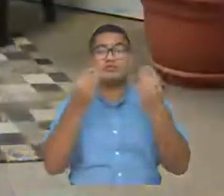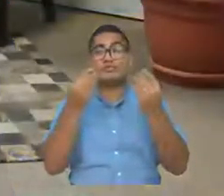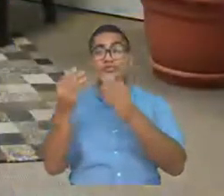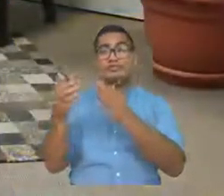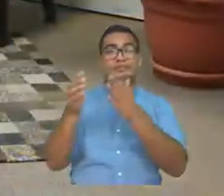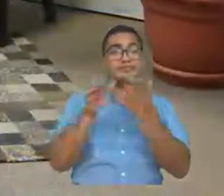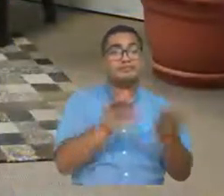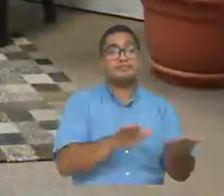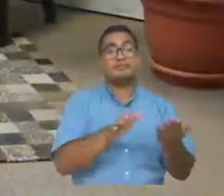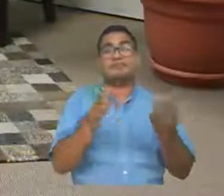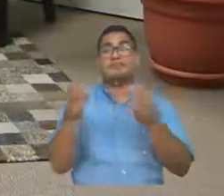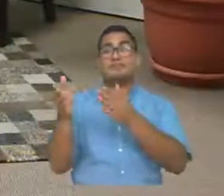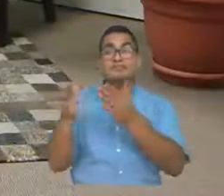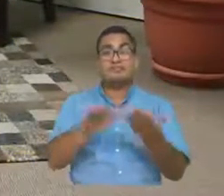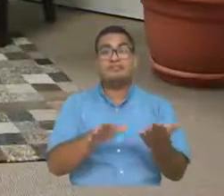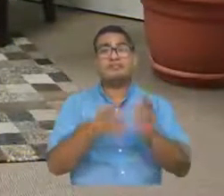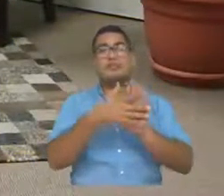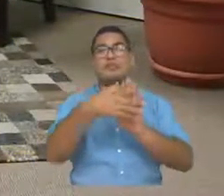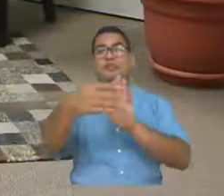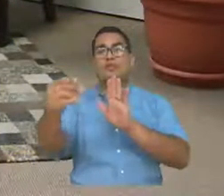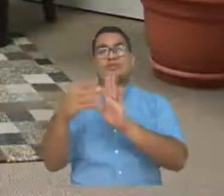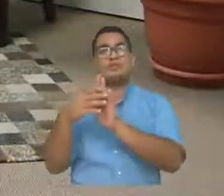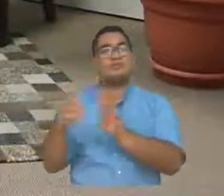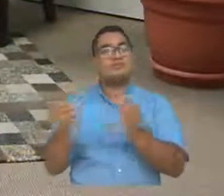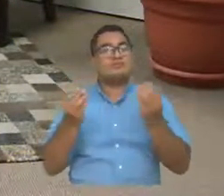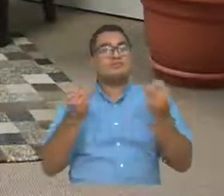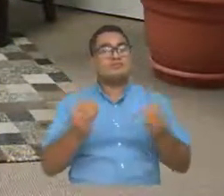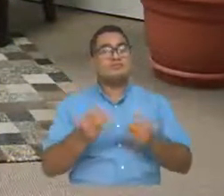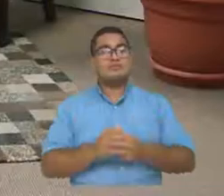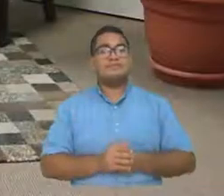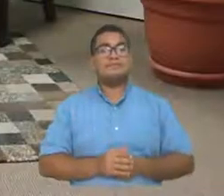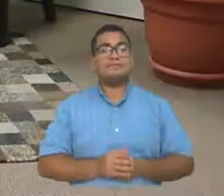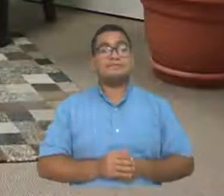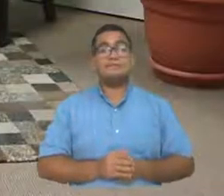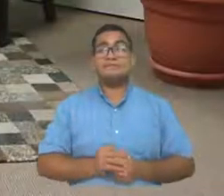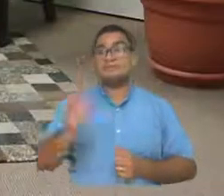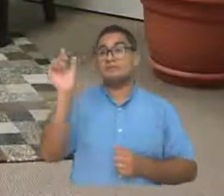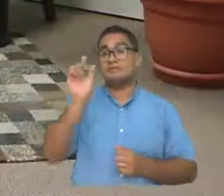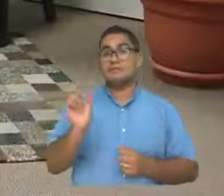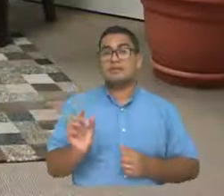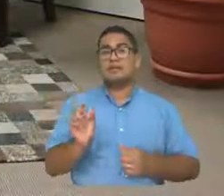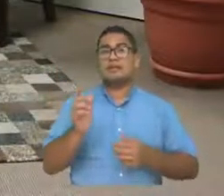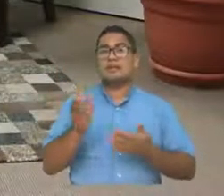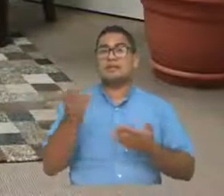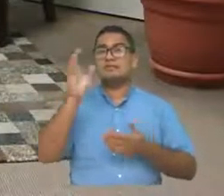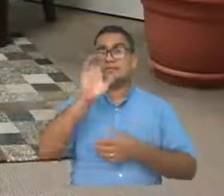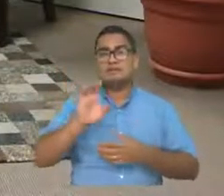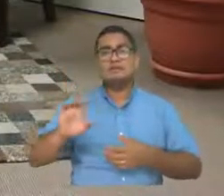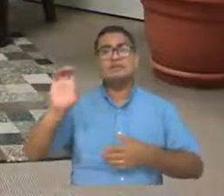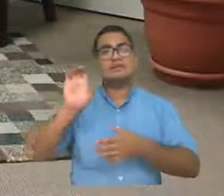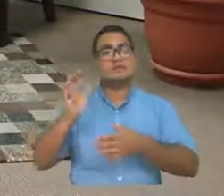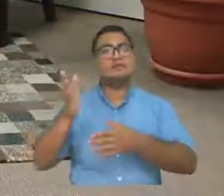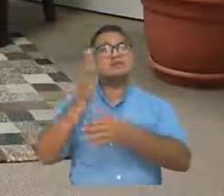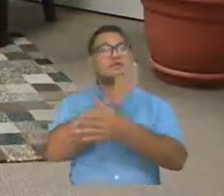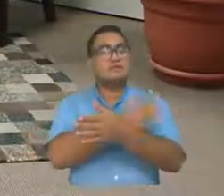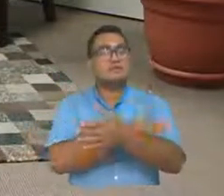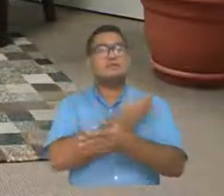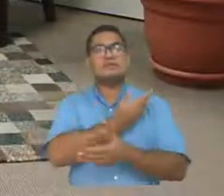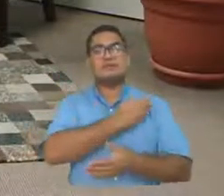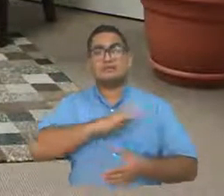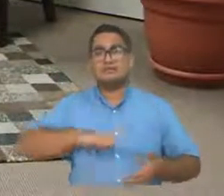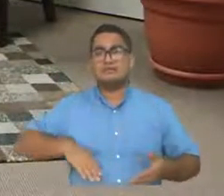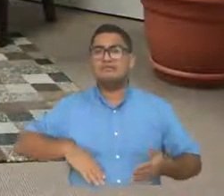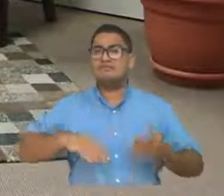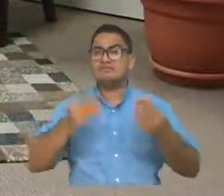tiene su foco ahora en nuestra América, Estados Unidos. Es uno de los países más golpeados, con miles y miles de